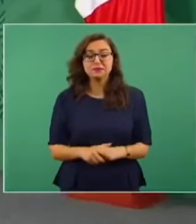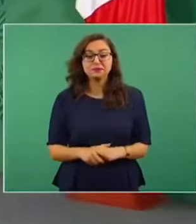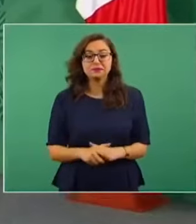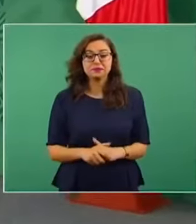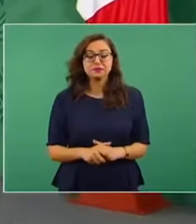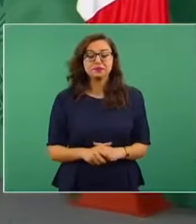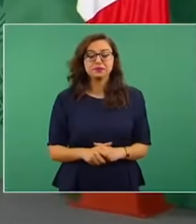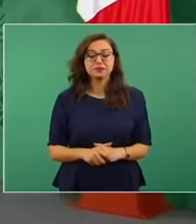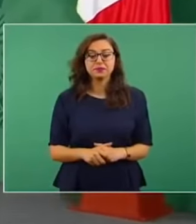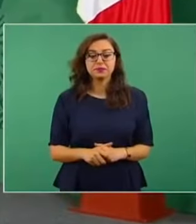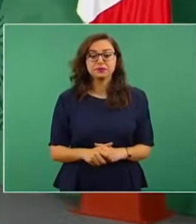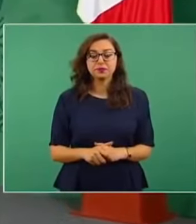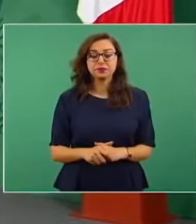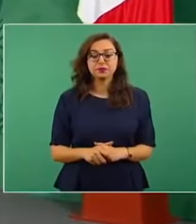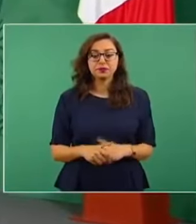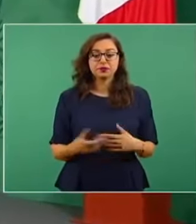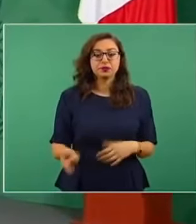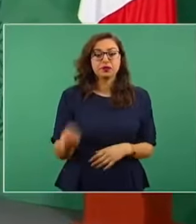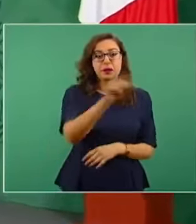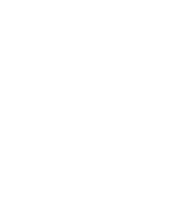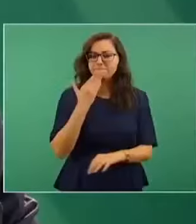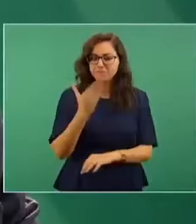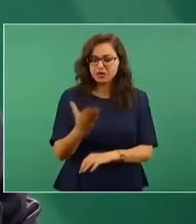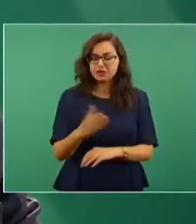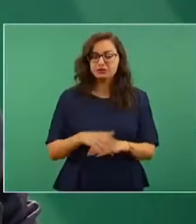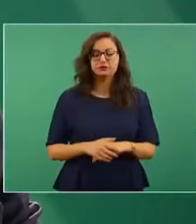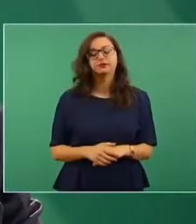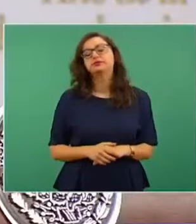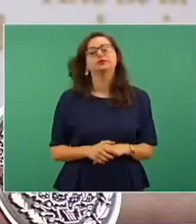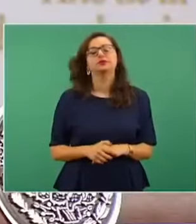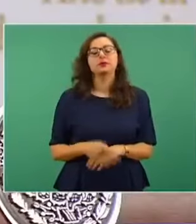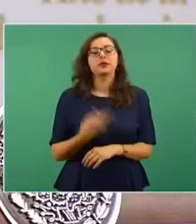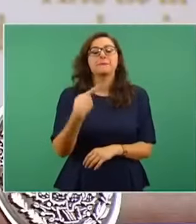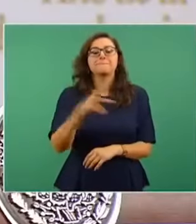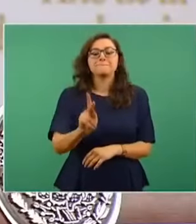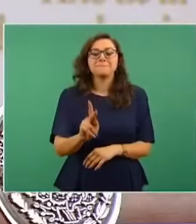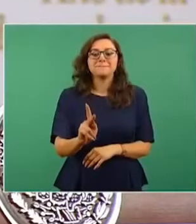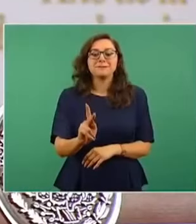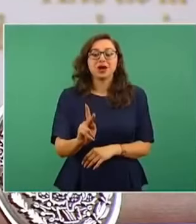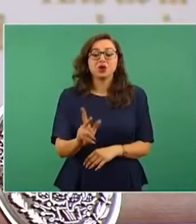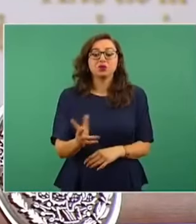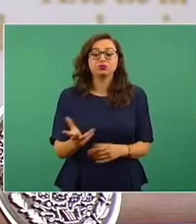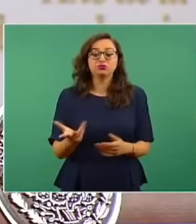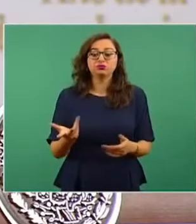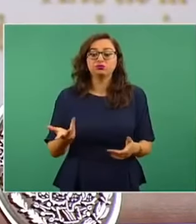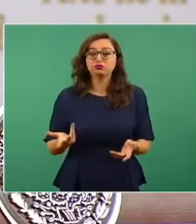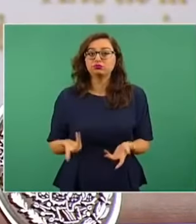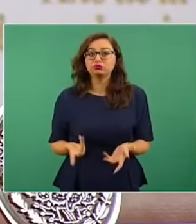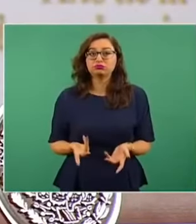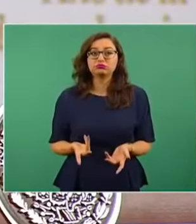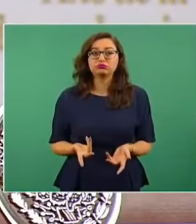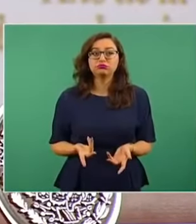Claudio X. González, padre e hijo. No tengo yo